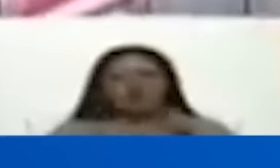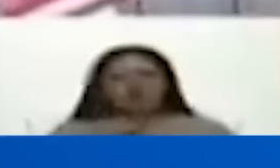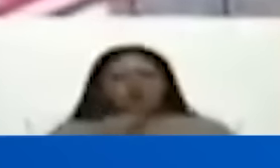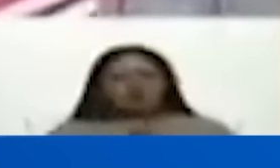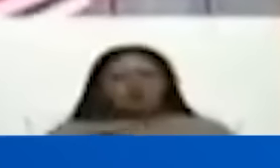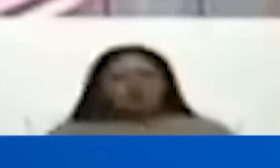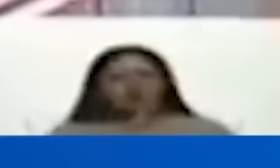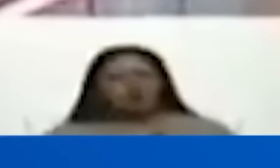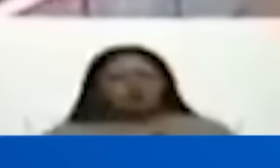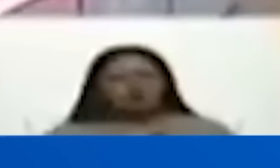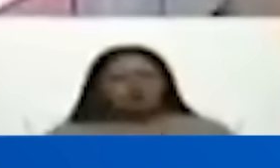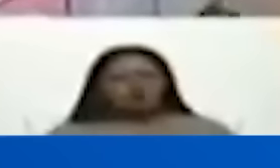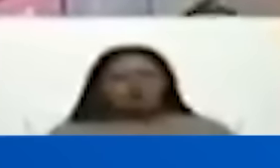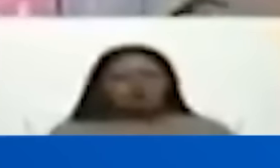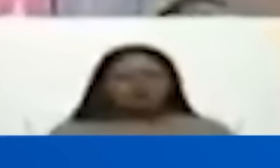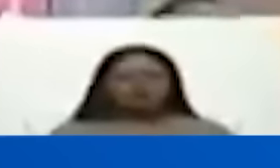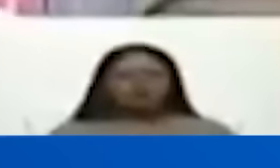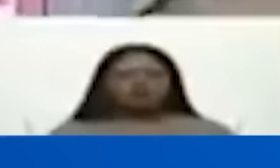nosotros.